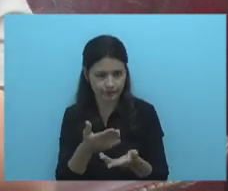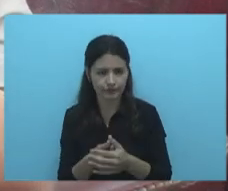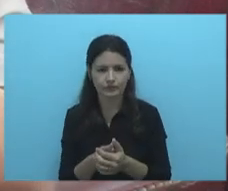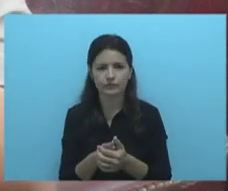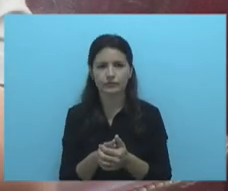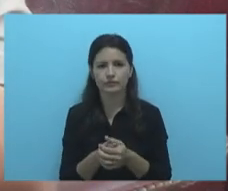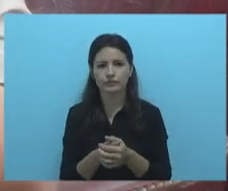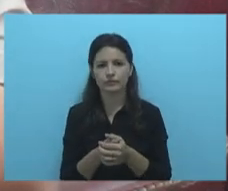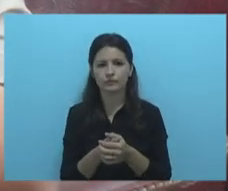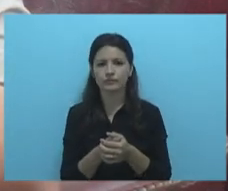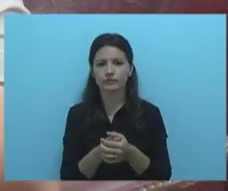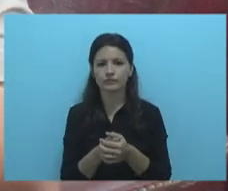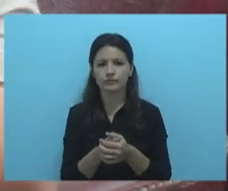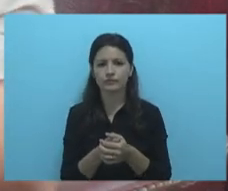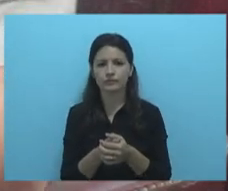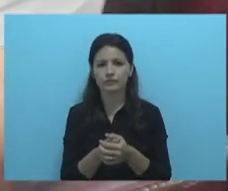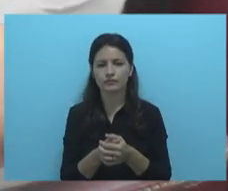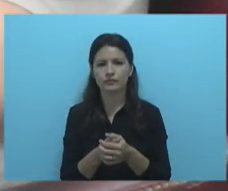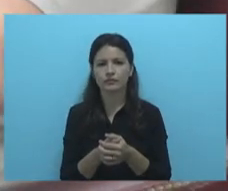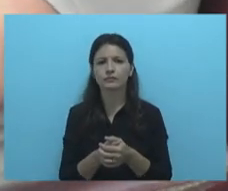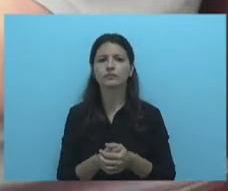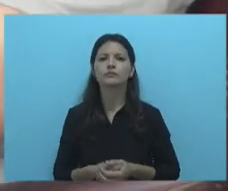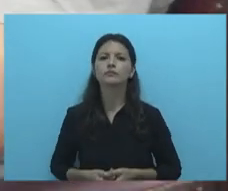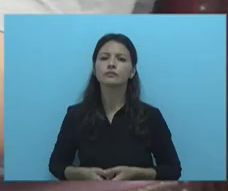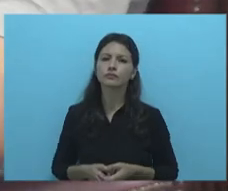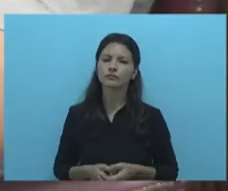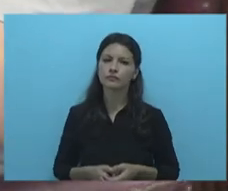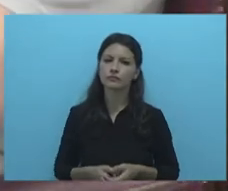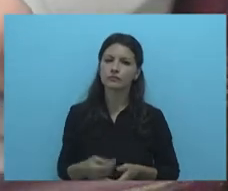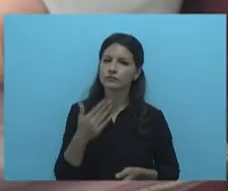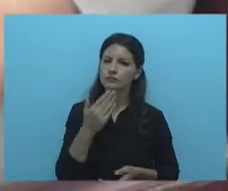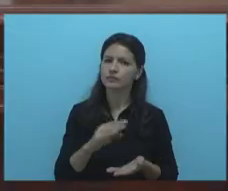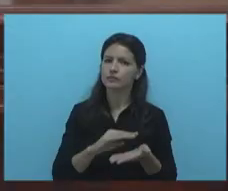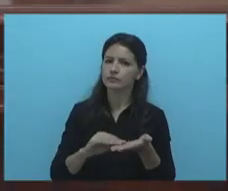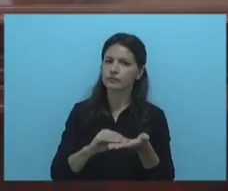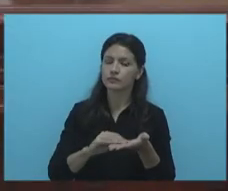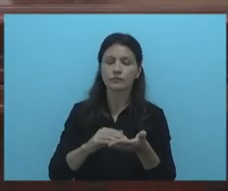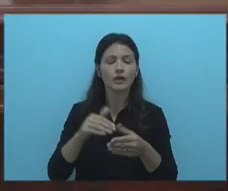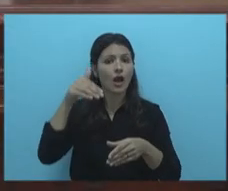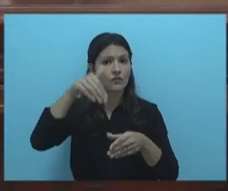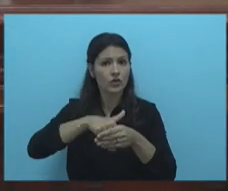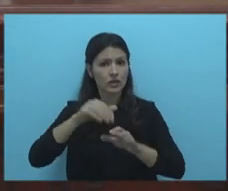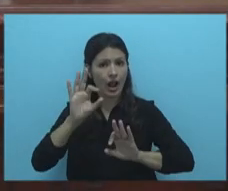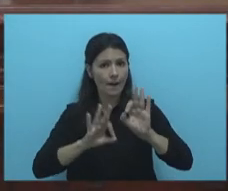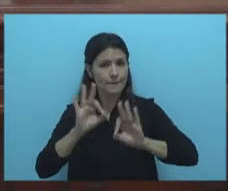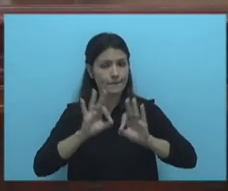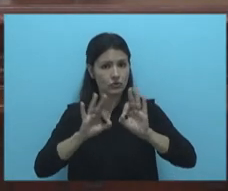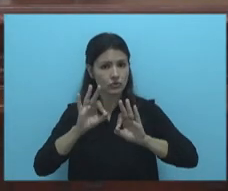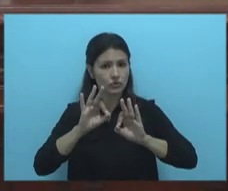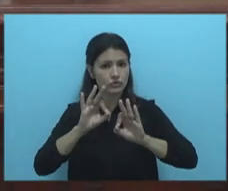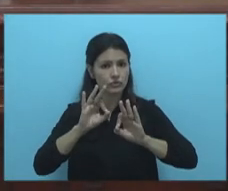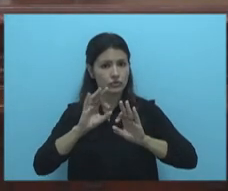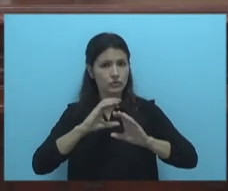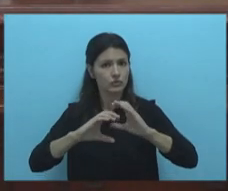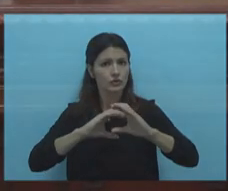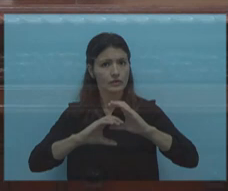obras se ejecuten de una vez por todas. Gracias, diputado. voy a poner ahora a consideración el proyecto